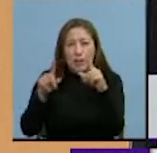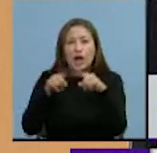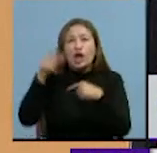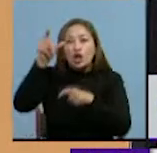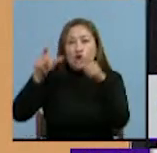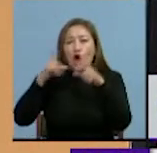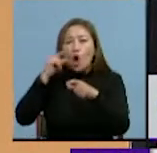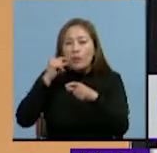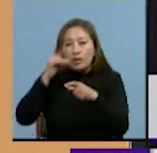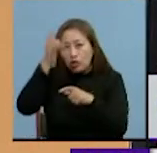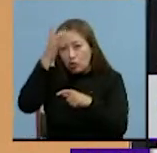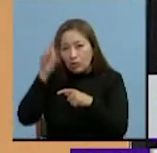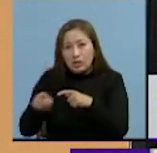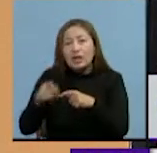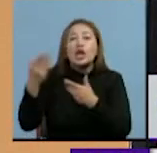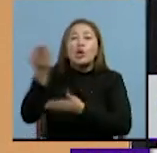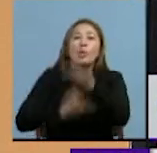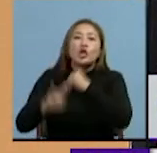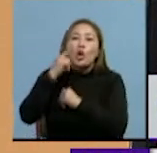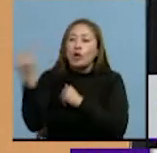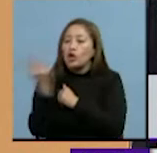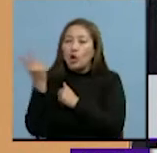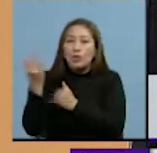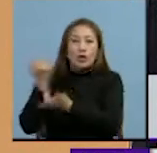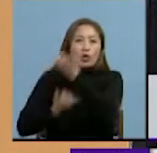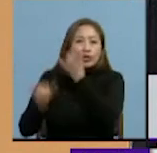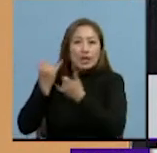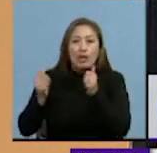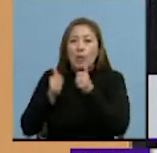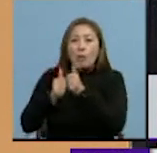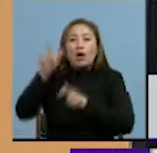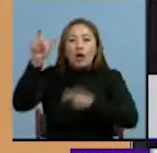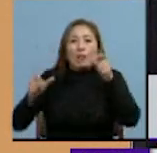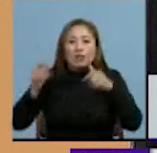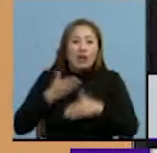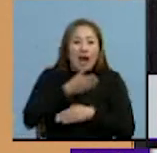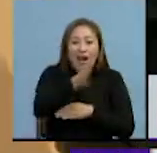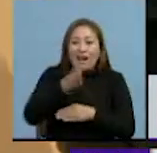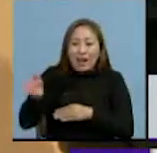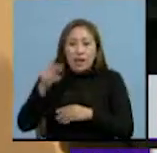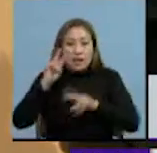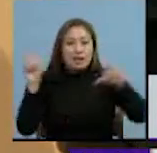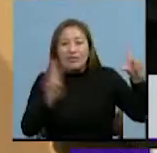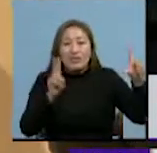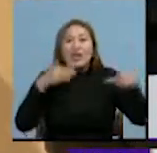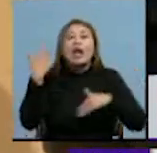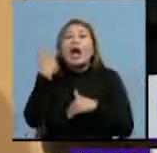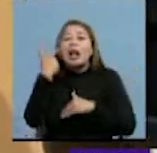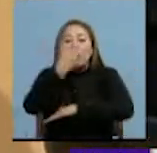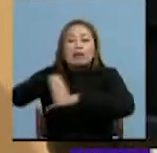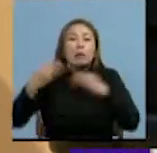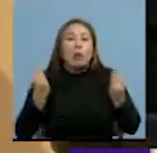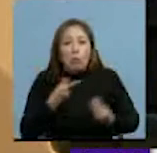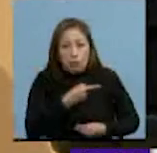Juan Chalave, y también Emiliano Durán salieron con la gente de Zoom. Y esto se vive en la calle, Jorge.